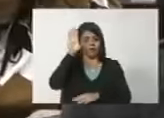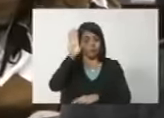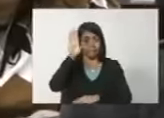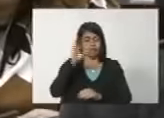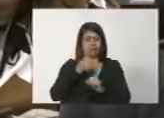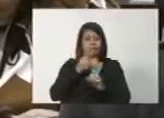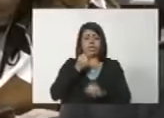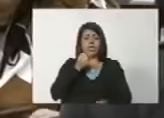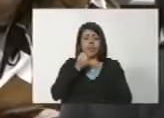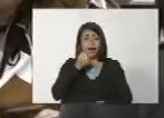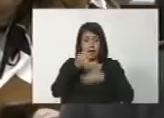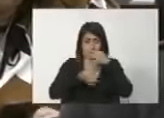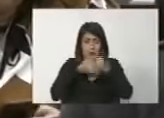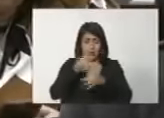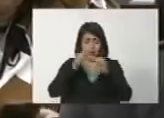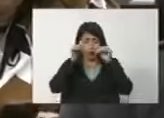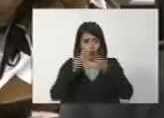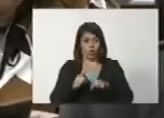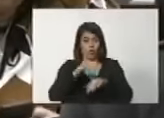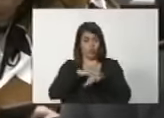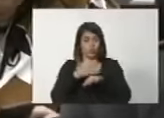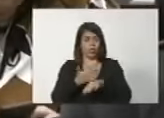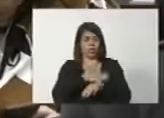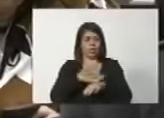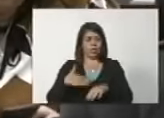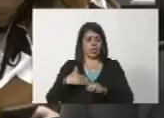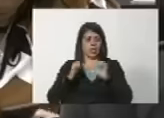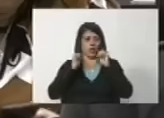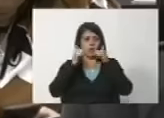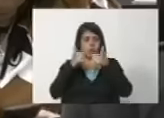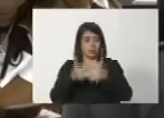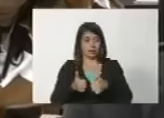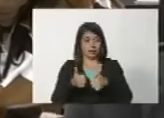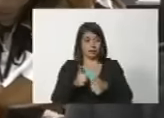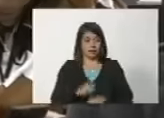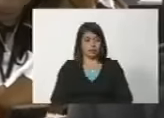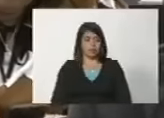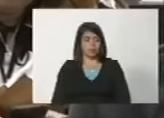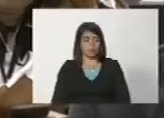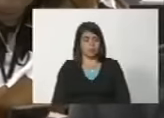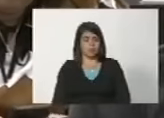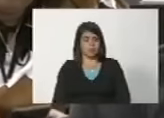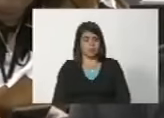de palabra el día de hoy, pero sobre todo quisiera iniciar con